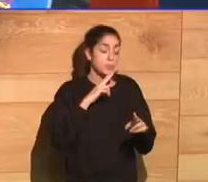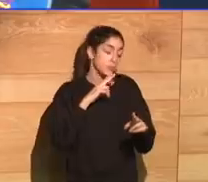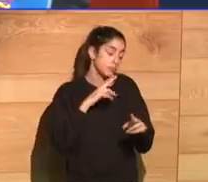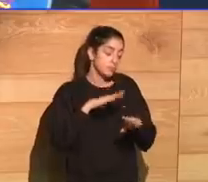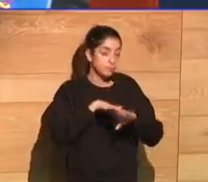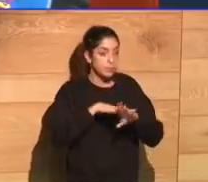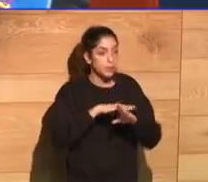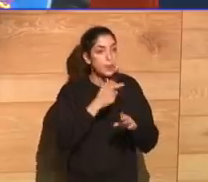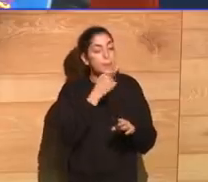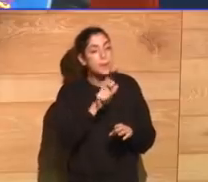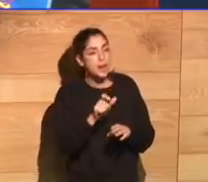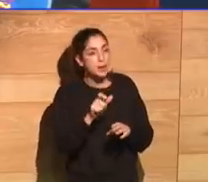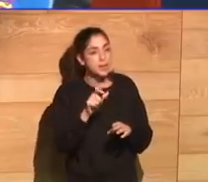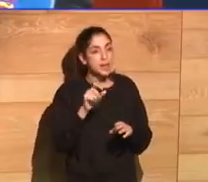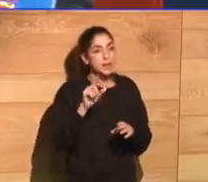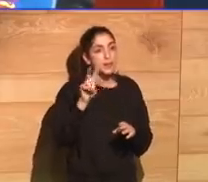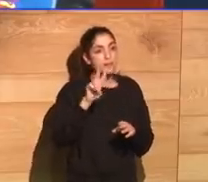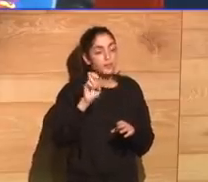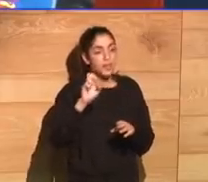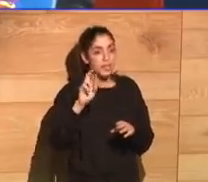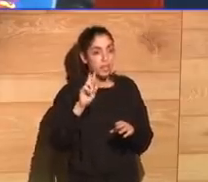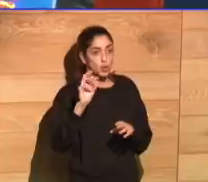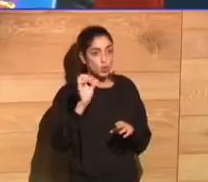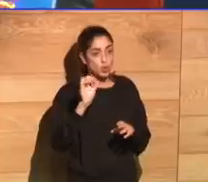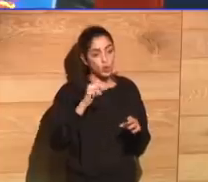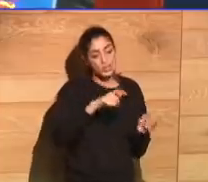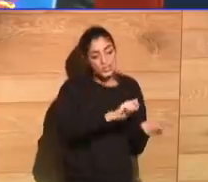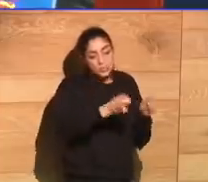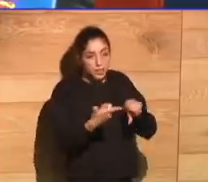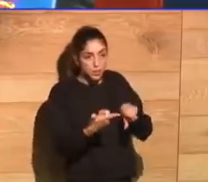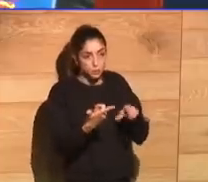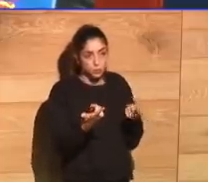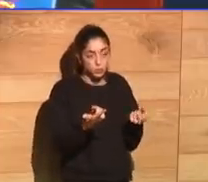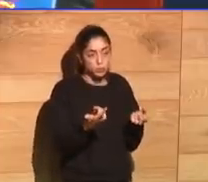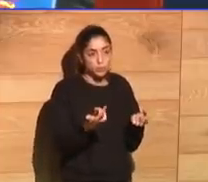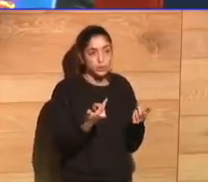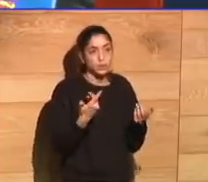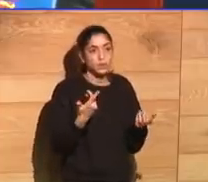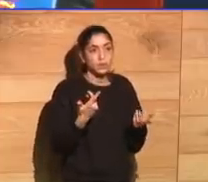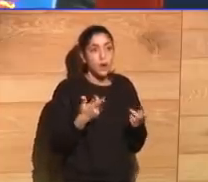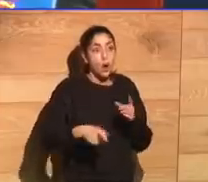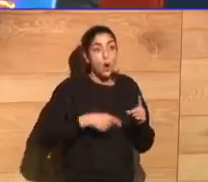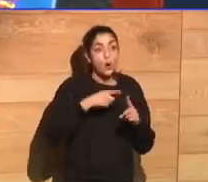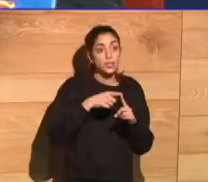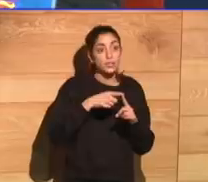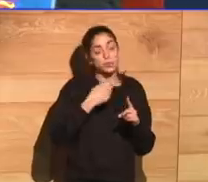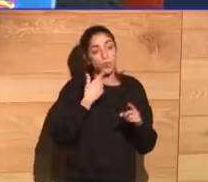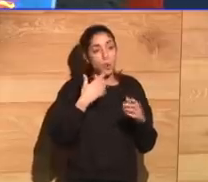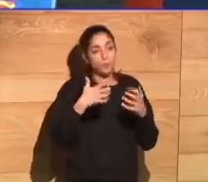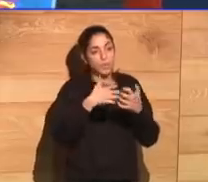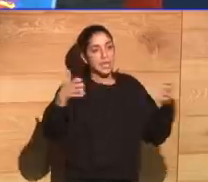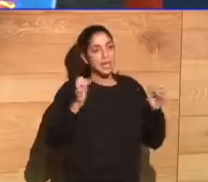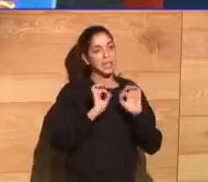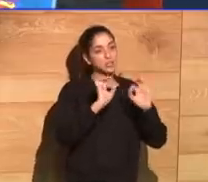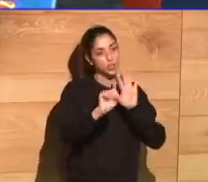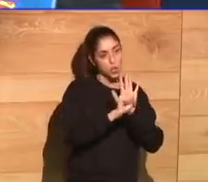lo que el enfoque que le da por primera vez a la película y de hecho era hasta el eslogan de la